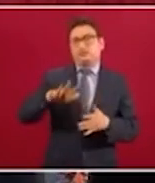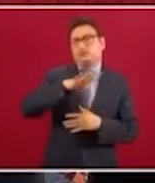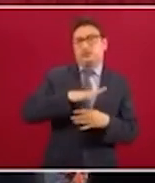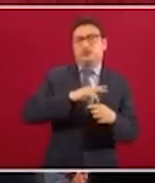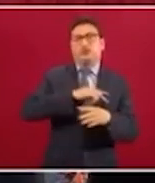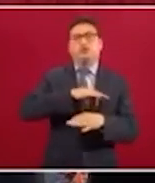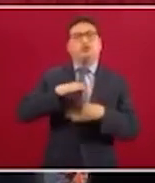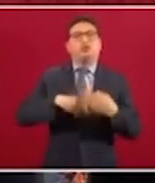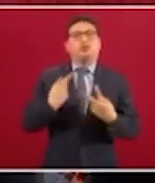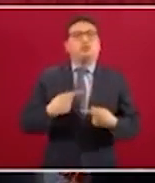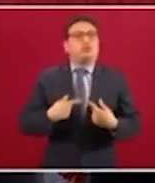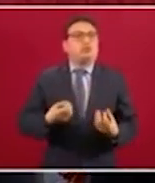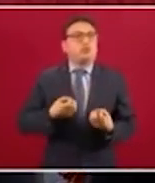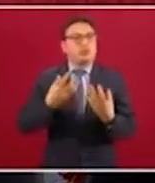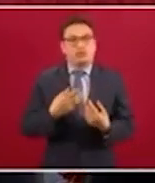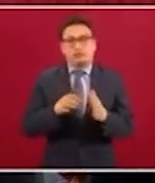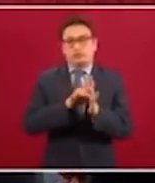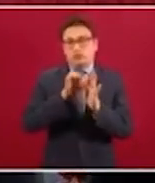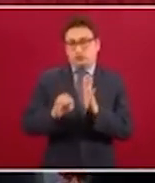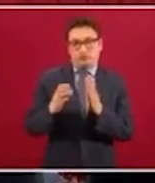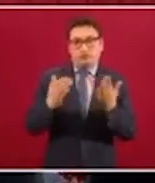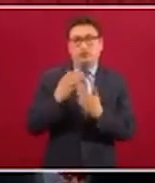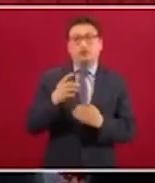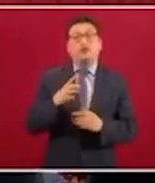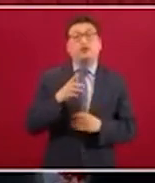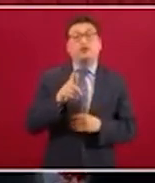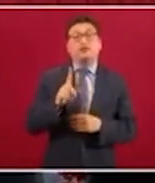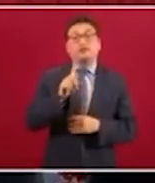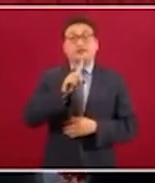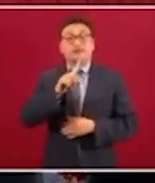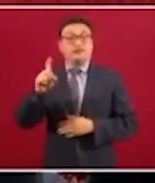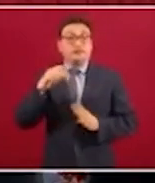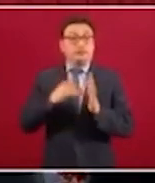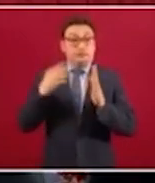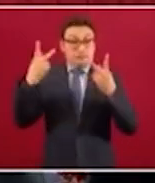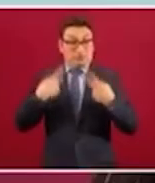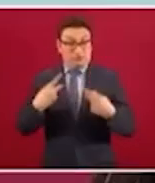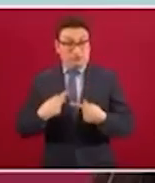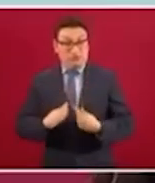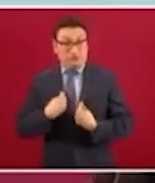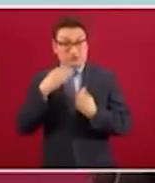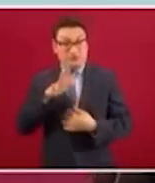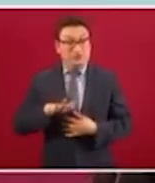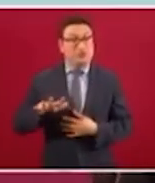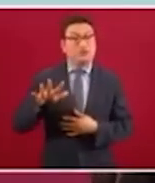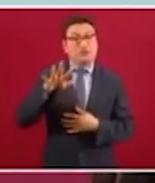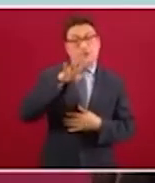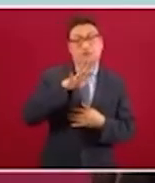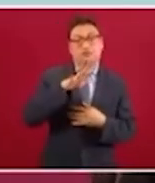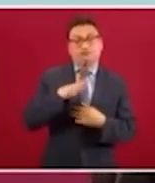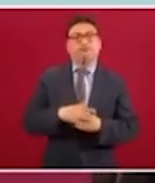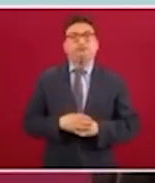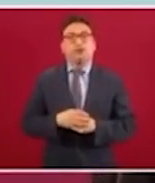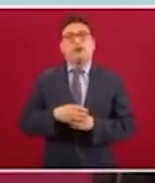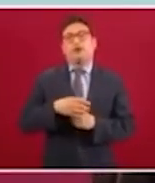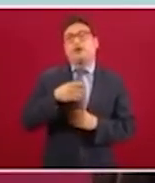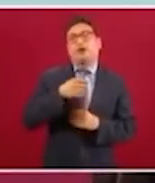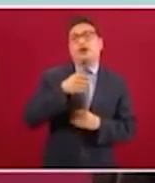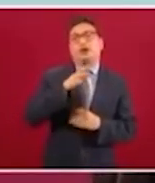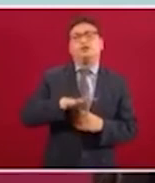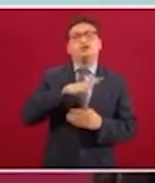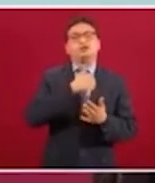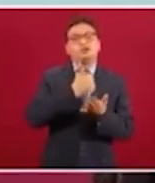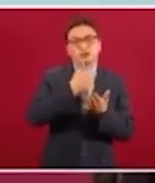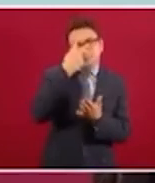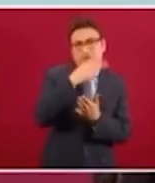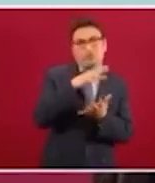población, es decir, los casos por cada 100.000 habitantes, que es la tasa de incidencia acumulada, vemos que la Ciudad de México